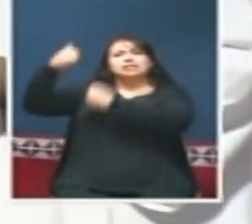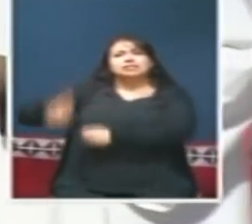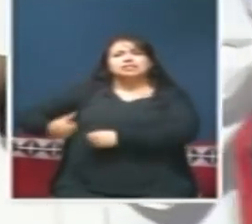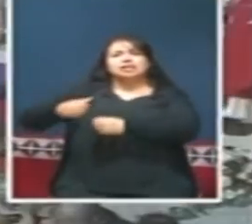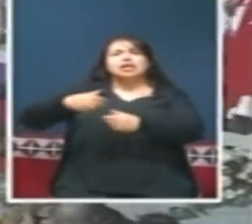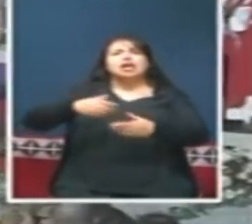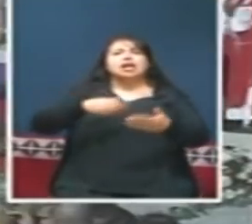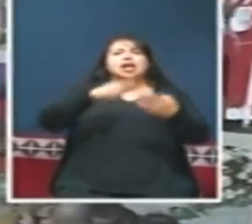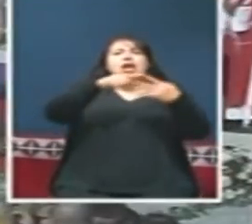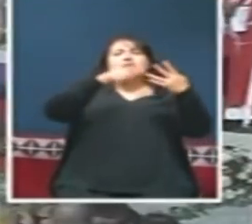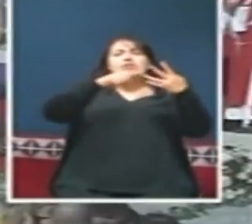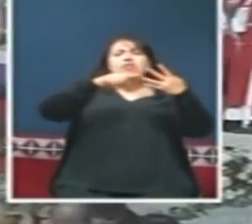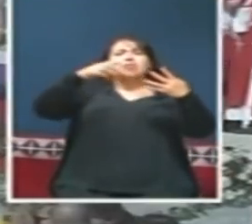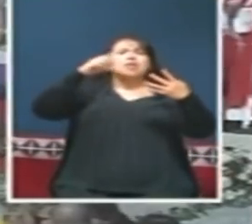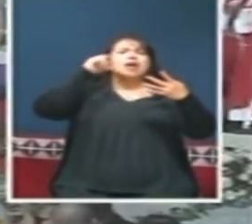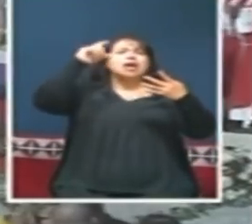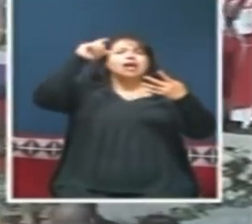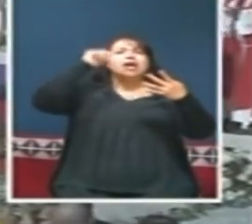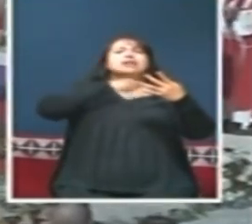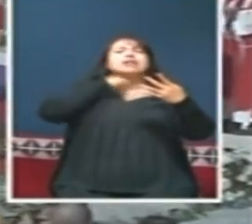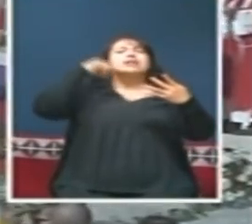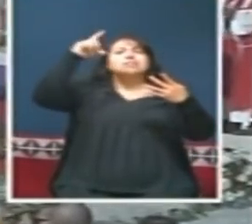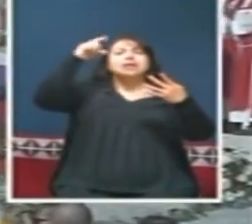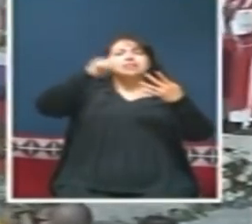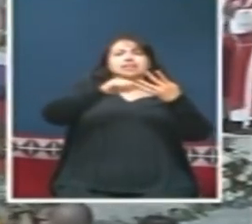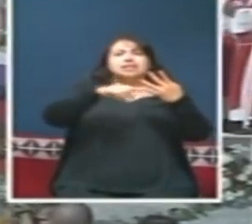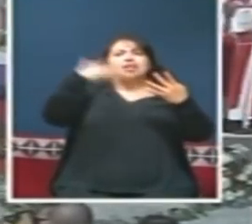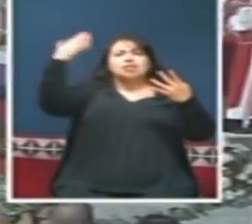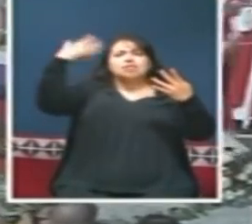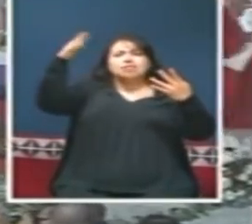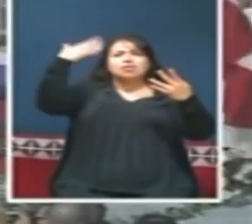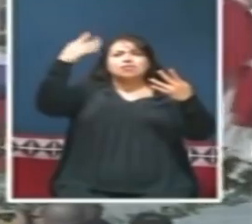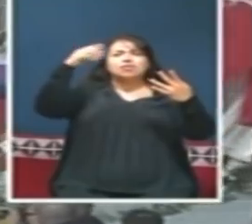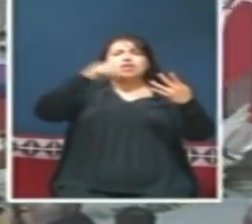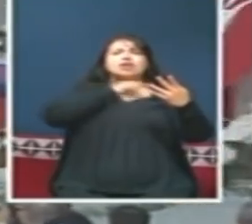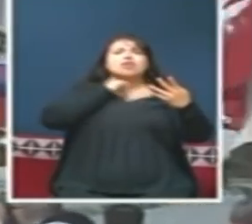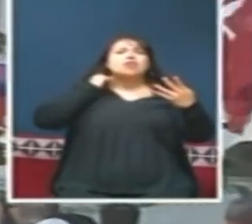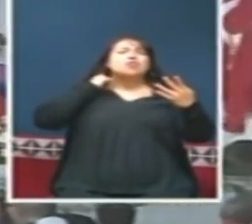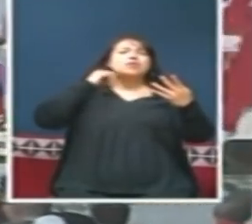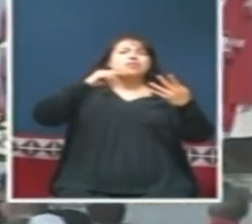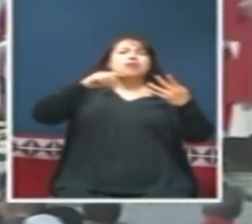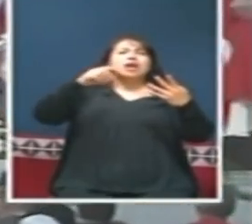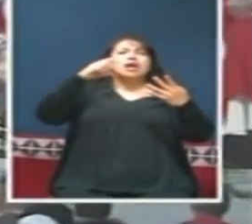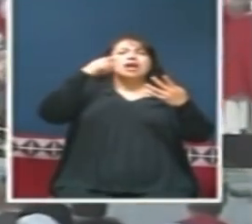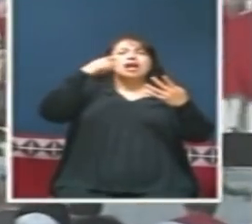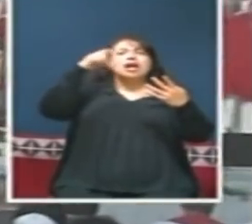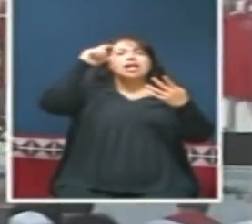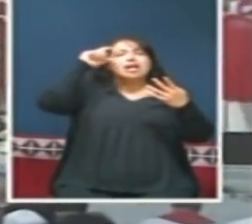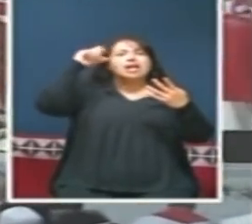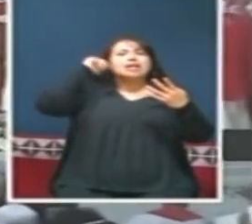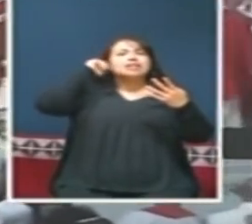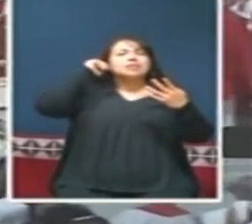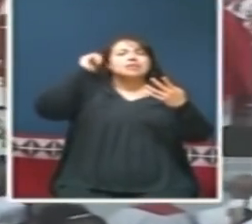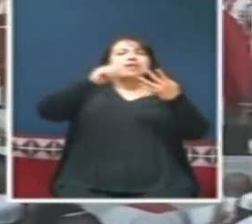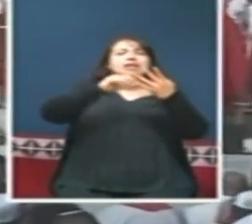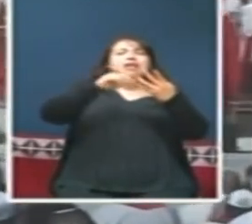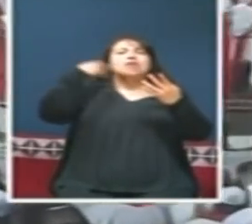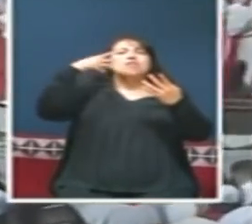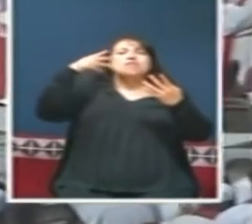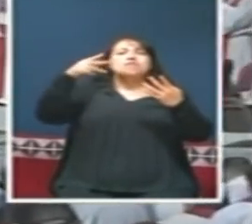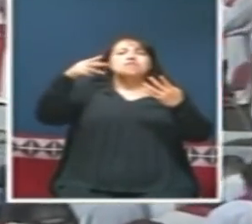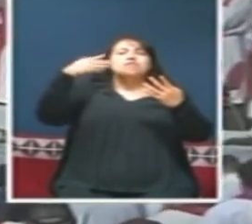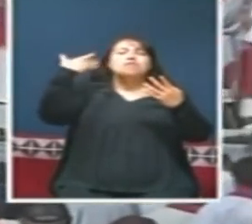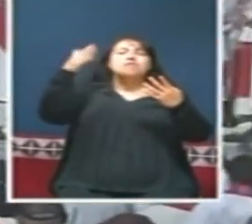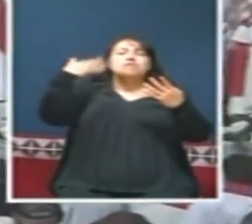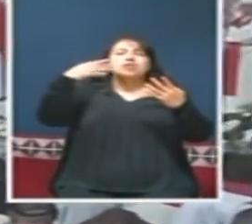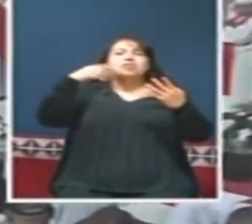el mártir Carlos de Dios Muria! ¡Viva! ¡Viva el mártir Beato Wenceslao Pedernera! ¡Viva! ¡Fuerte ese aplauso